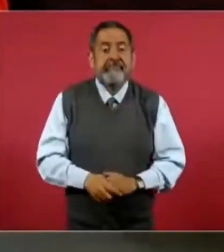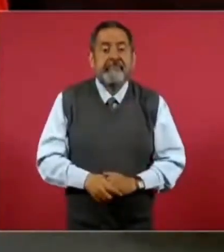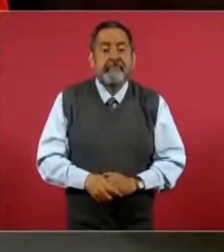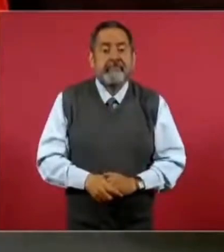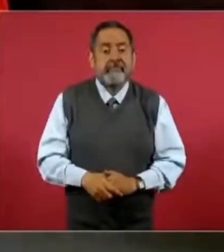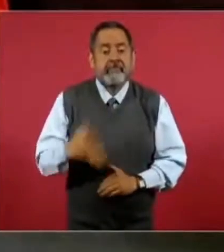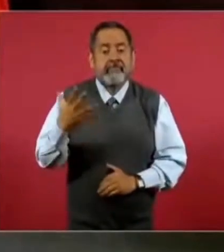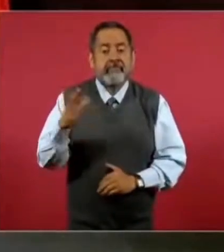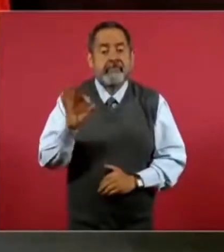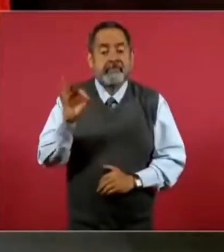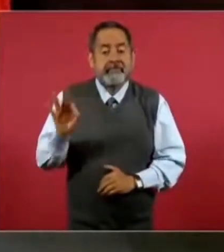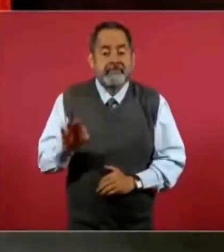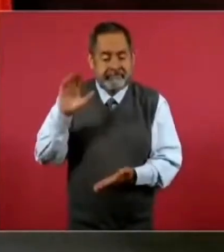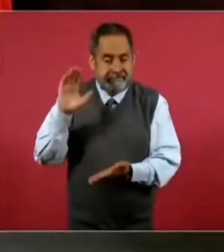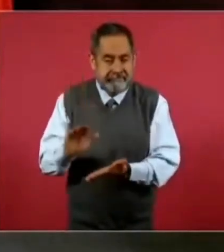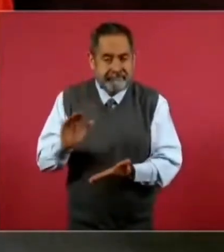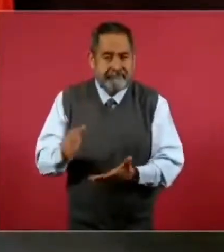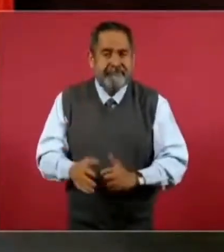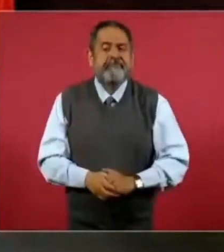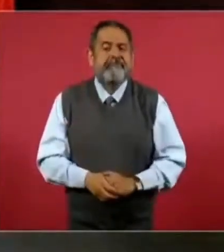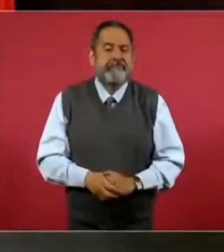en 5%.